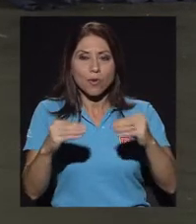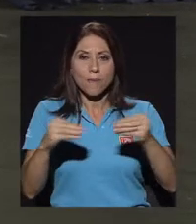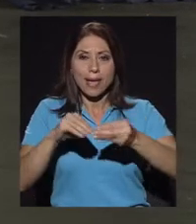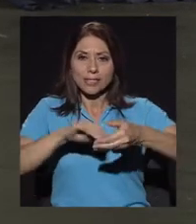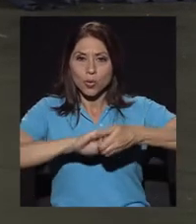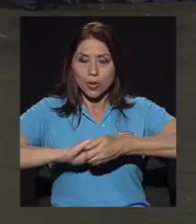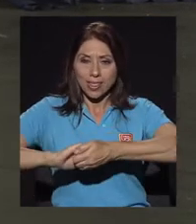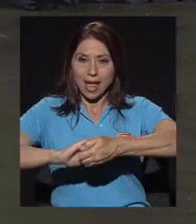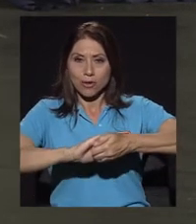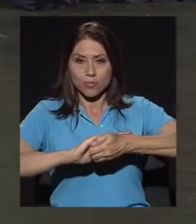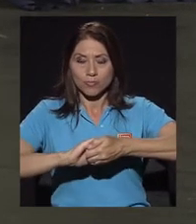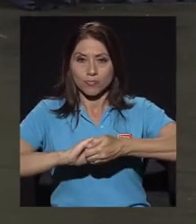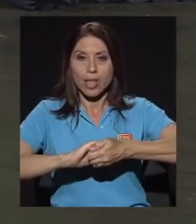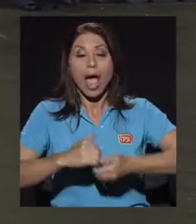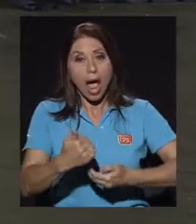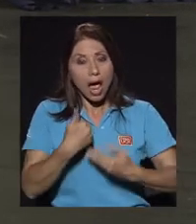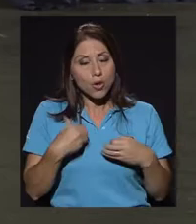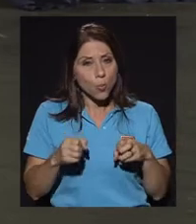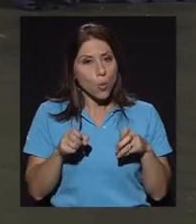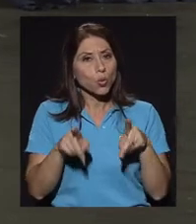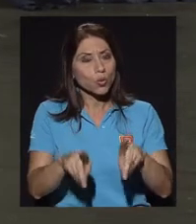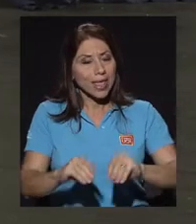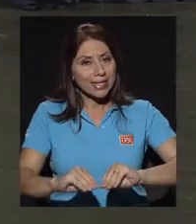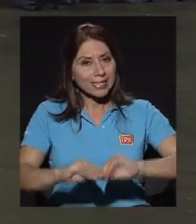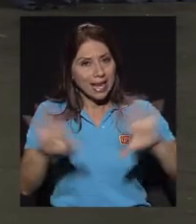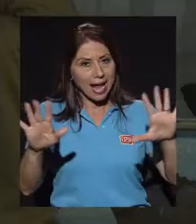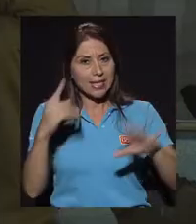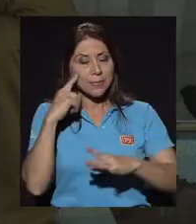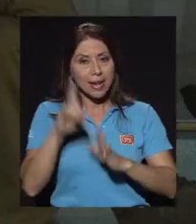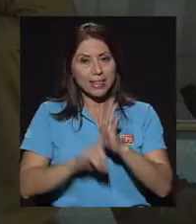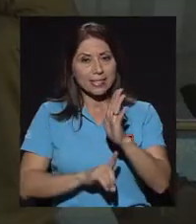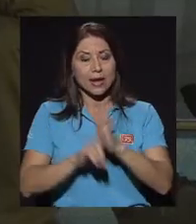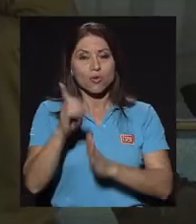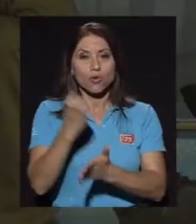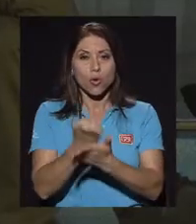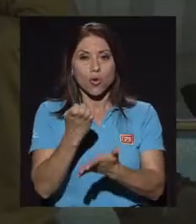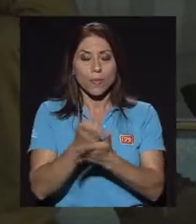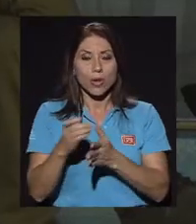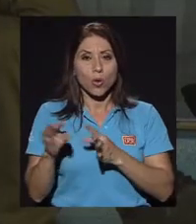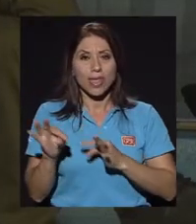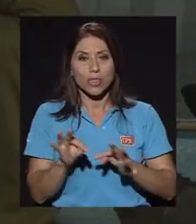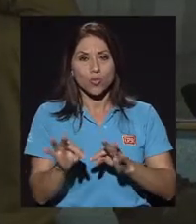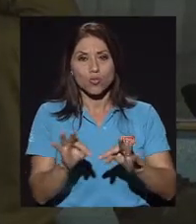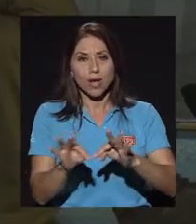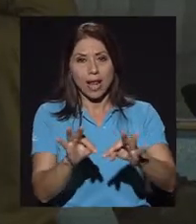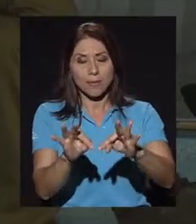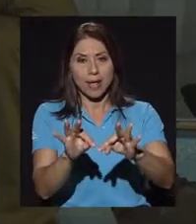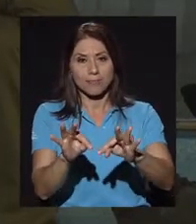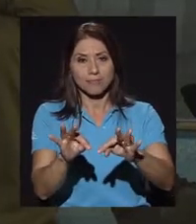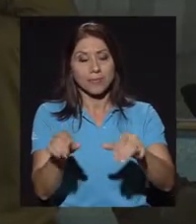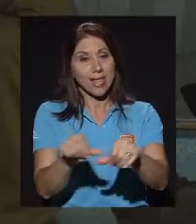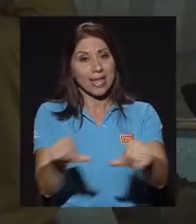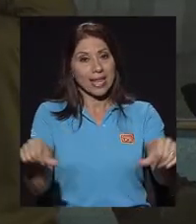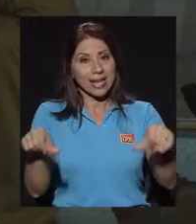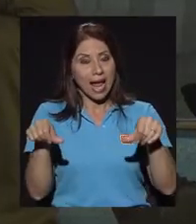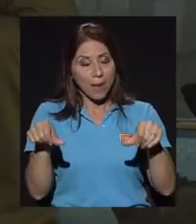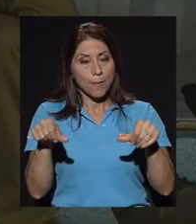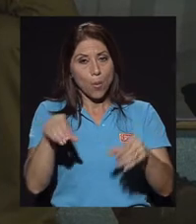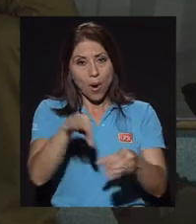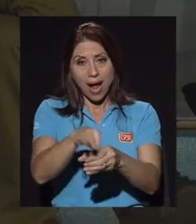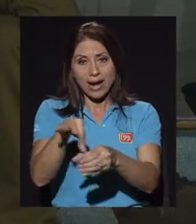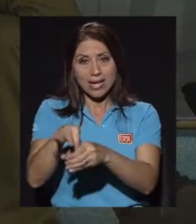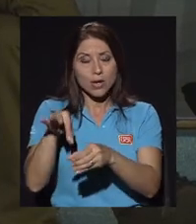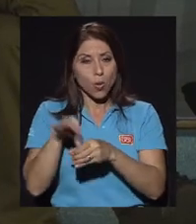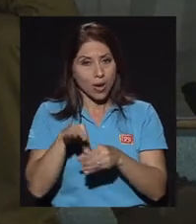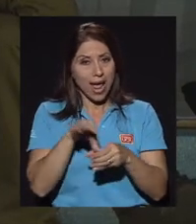más solidario. Hay oportunidades claras para el desarrollo económico de Turrialba. En el campo